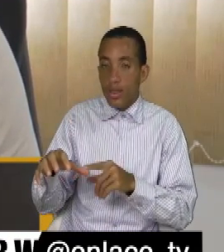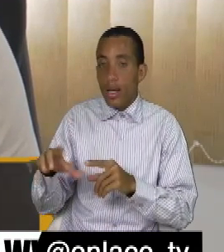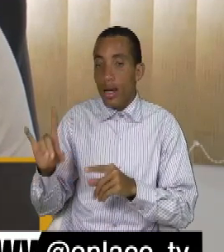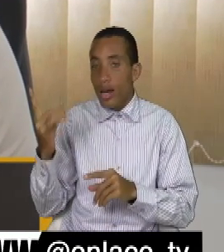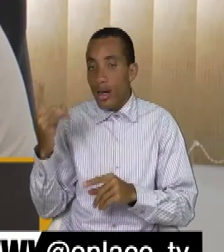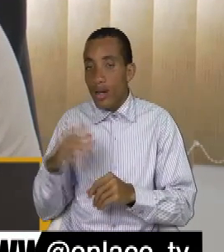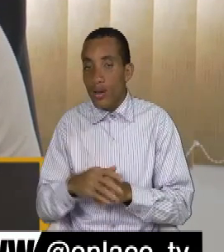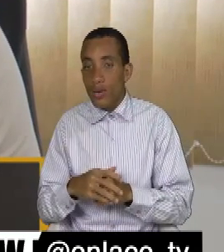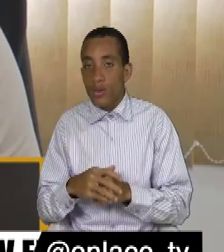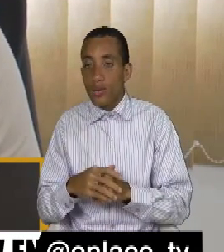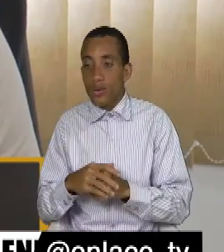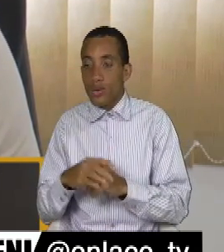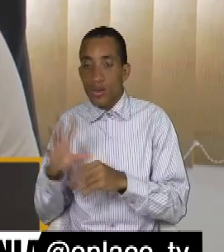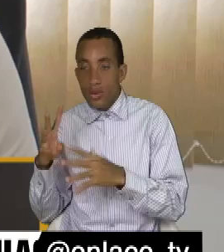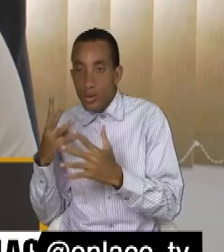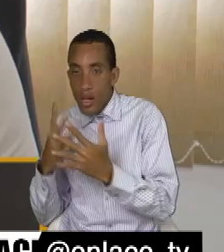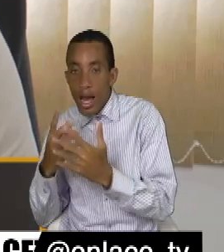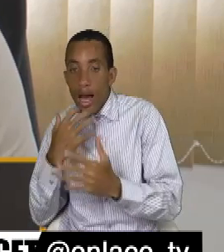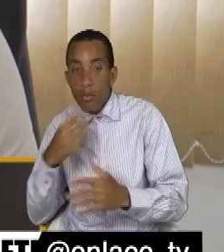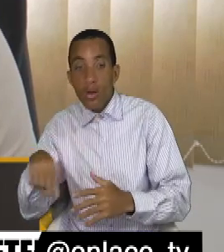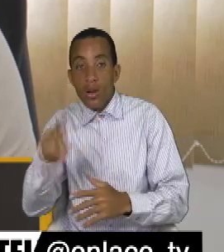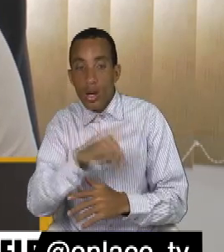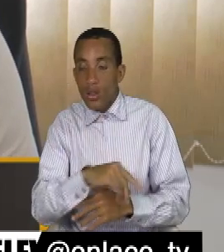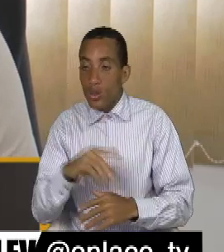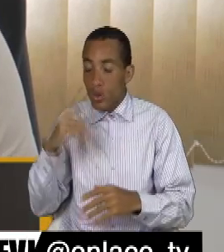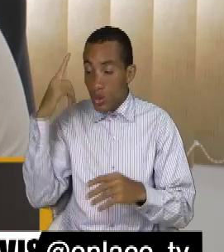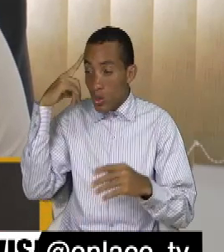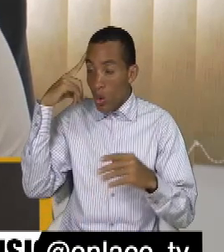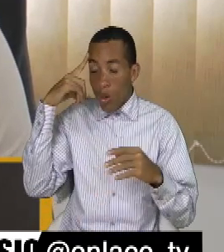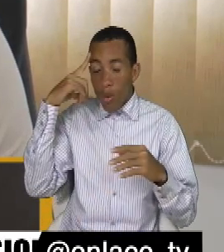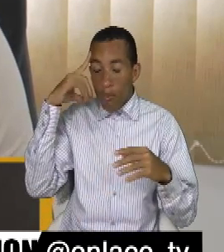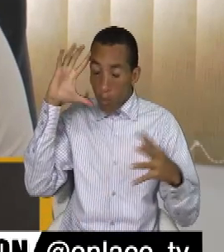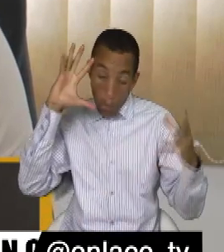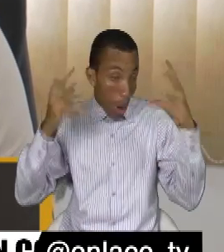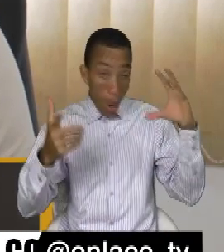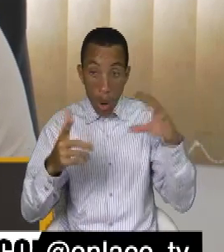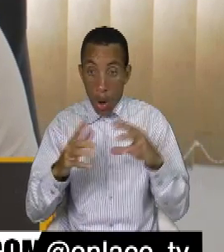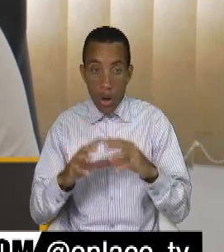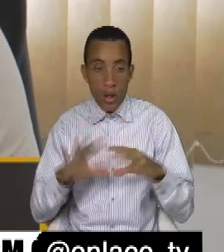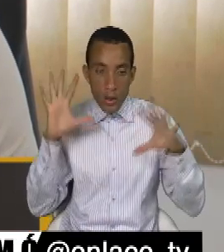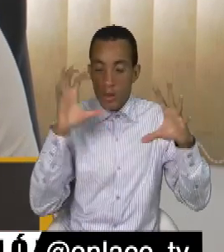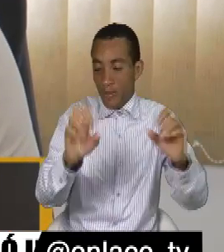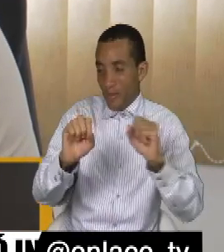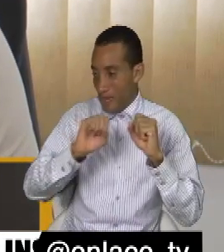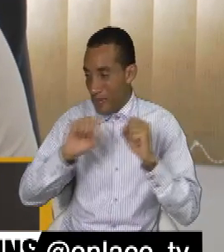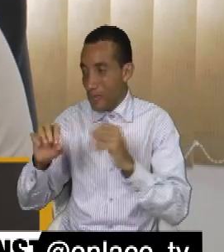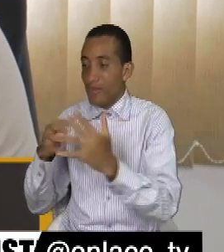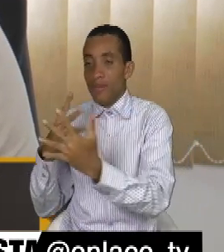hacer un pabellón para el manejo de los pacientes psiquiátricos, porque estos episodios están siendo